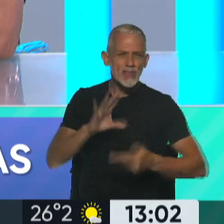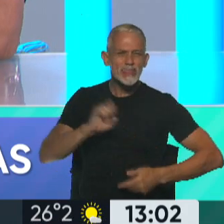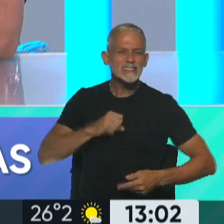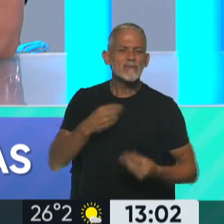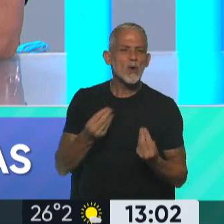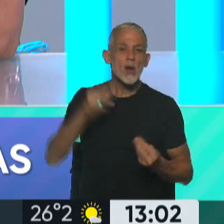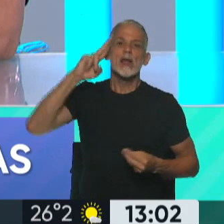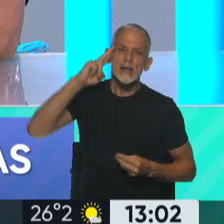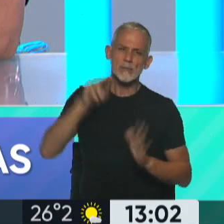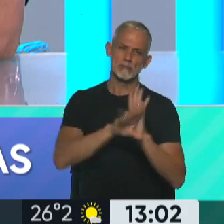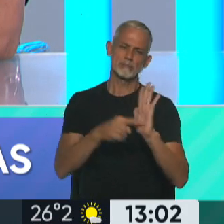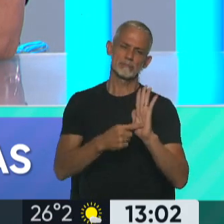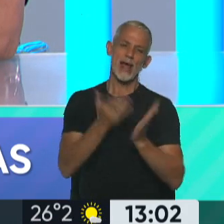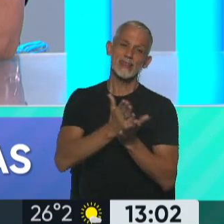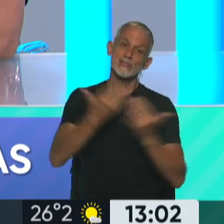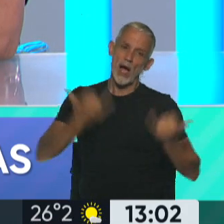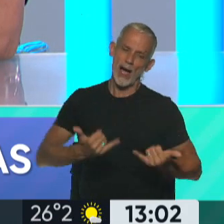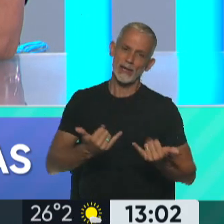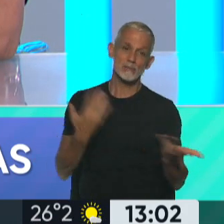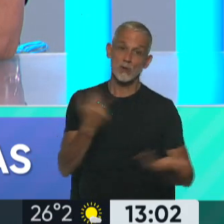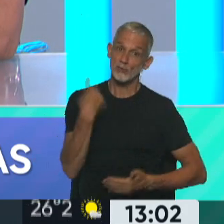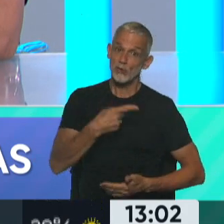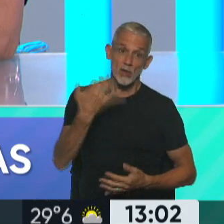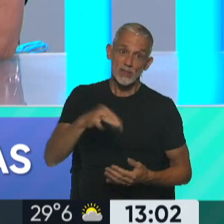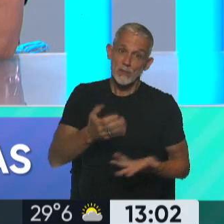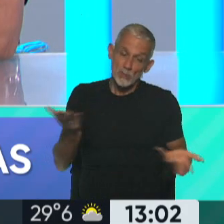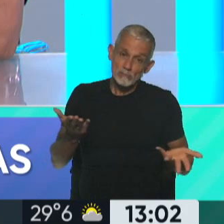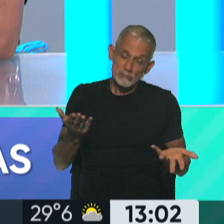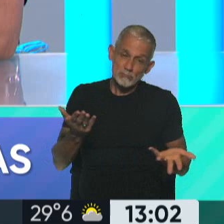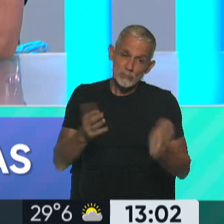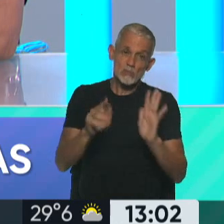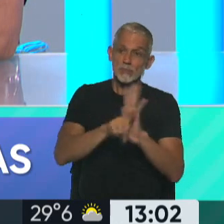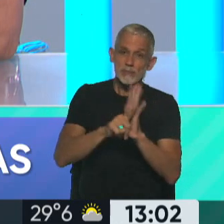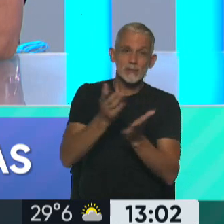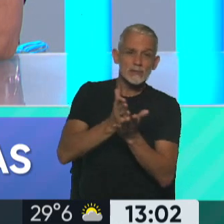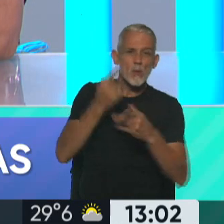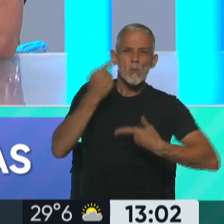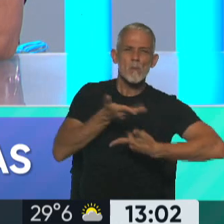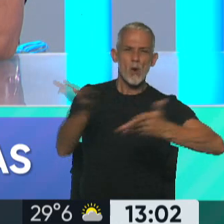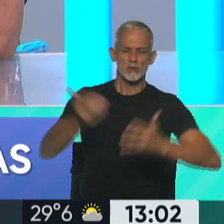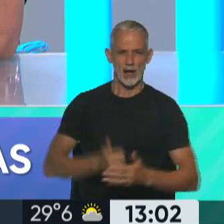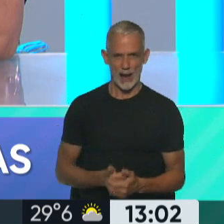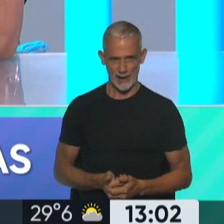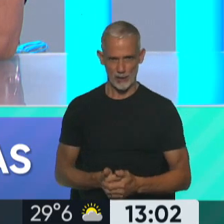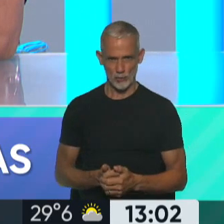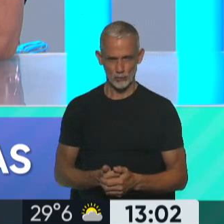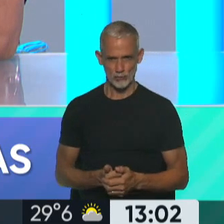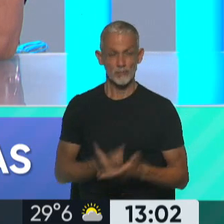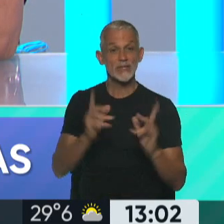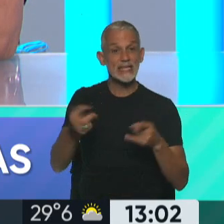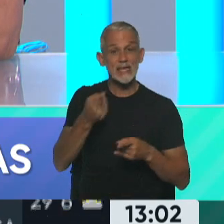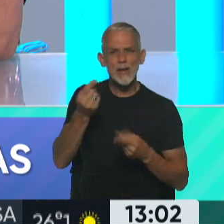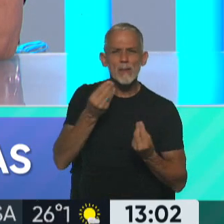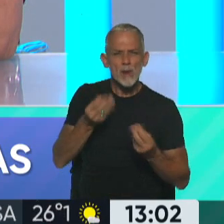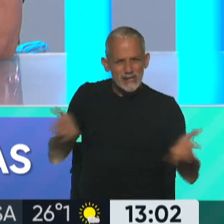país respetar esos derechos. Así que para eso también tenemos que traerlos a la luz, al presente, y hablar siempre tratando